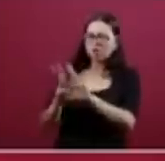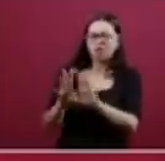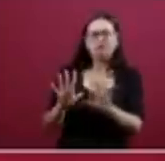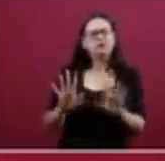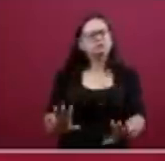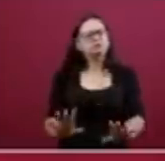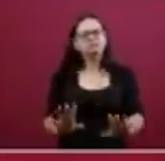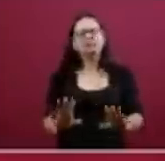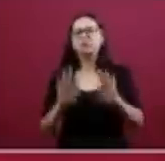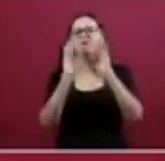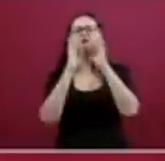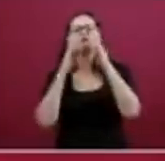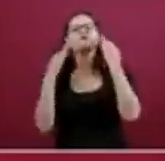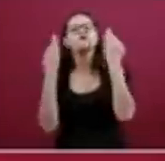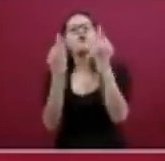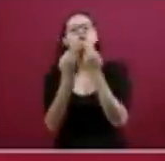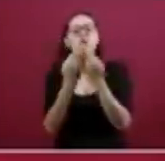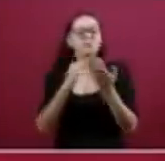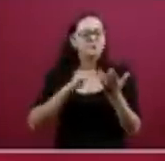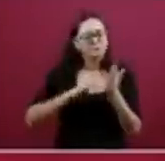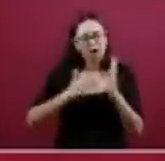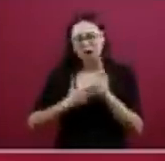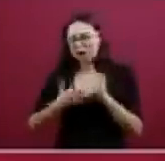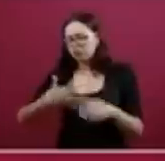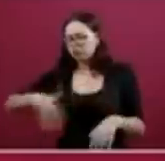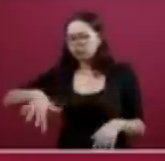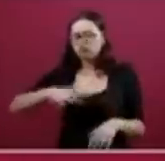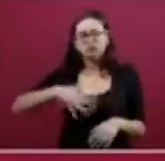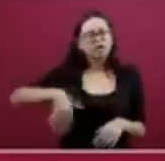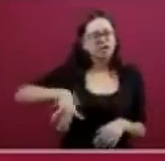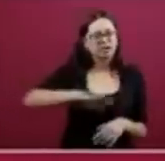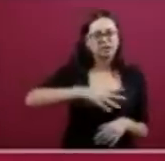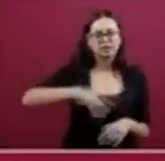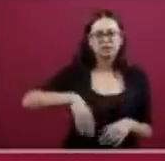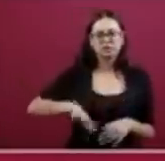quiero abrir la puerta,